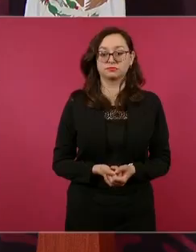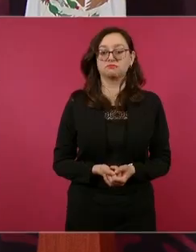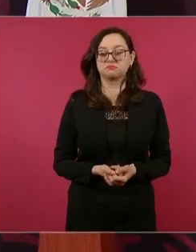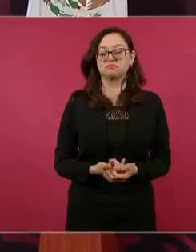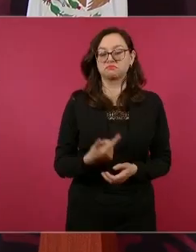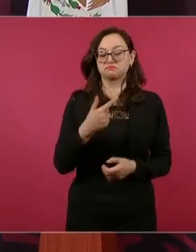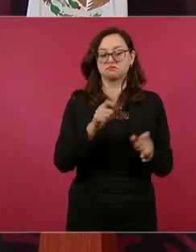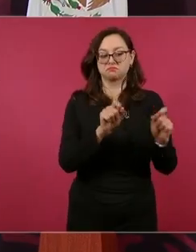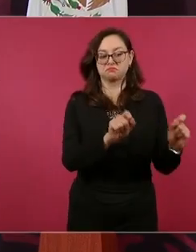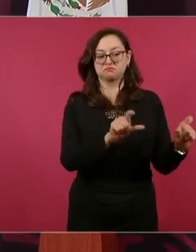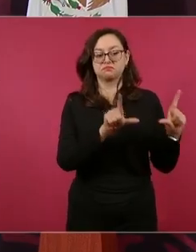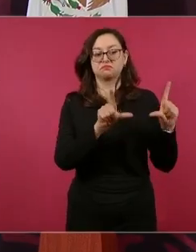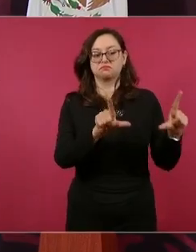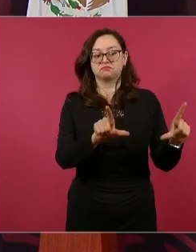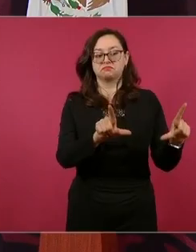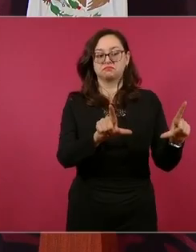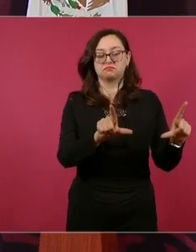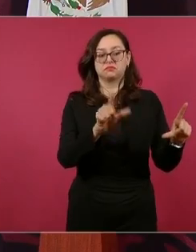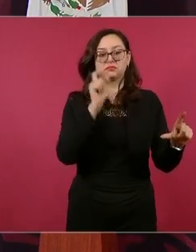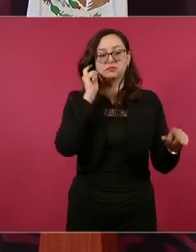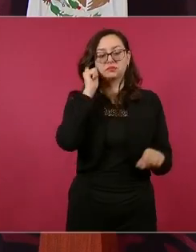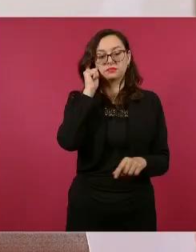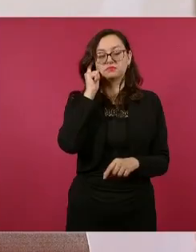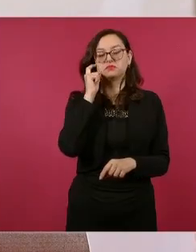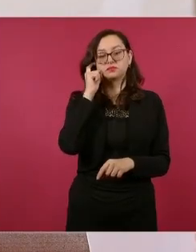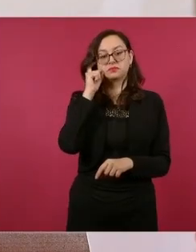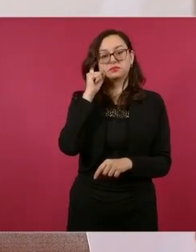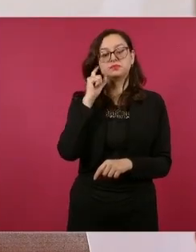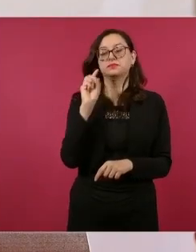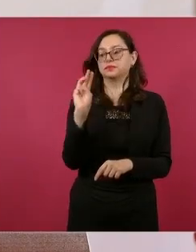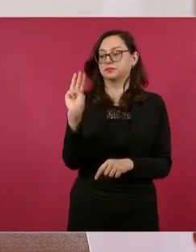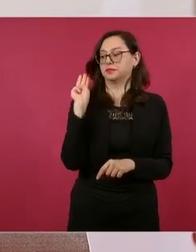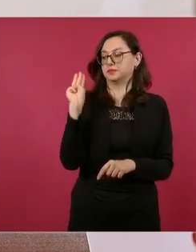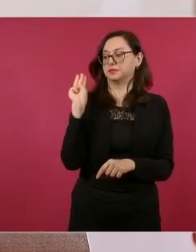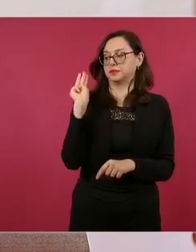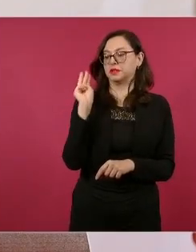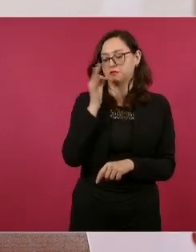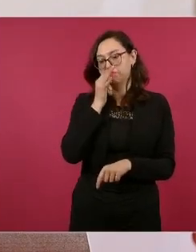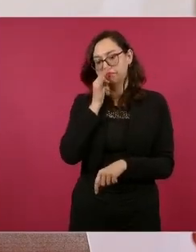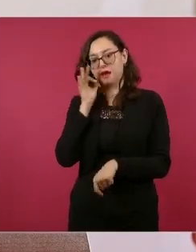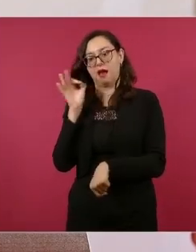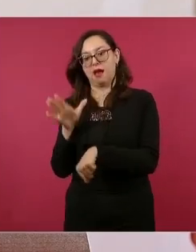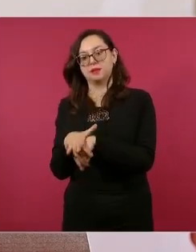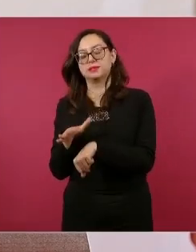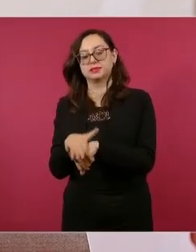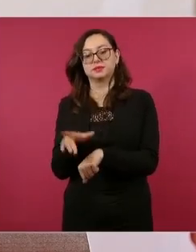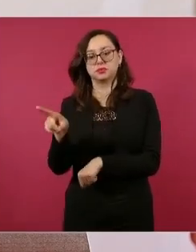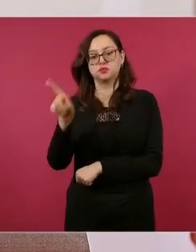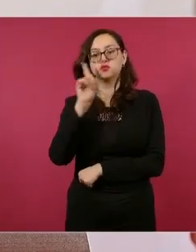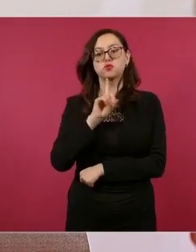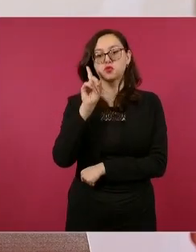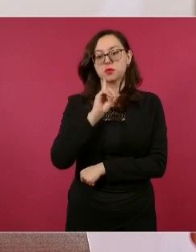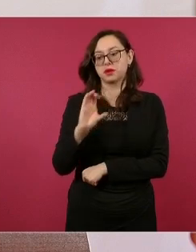Este es el miércoles del cierre. Este es el que yo pensaba que había sido el domingo, pero no.